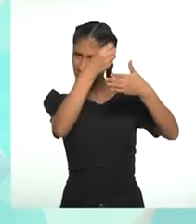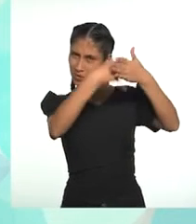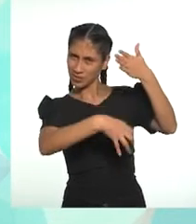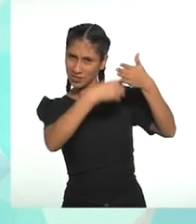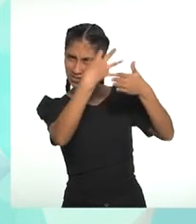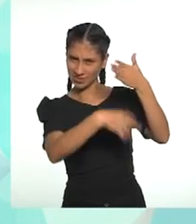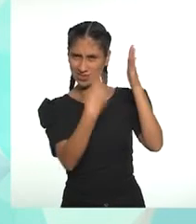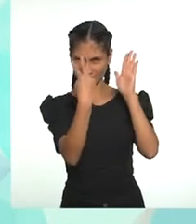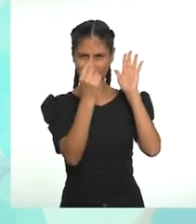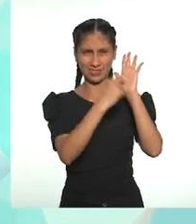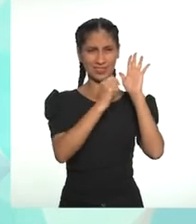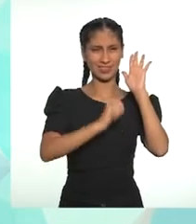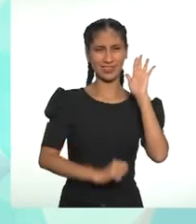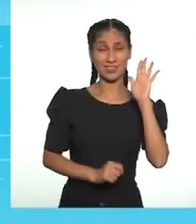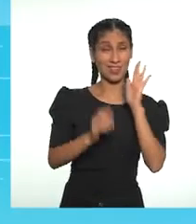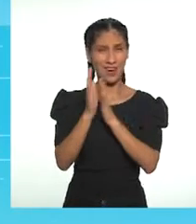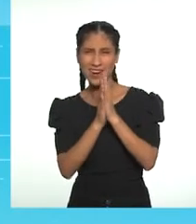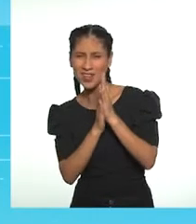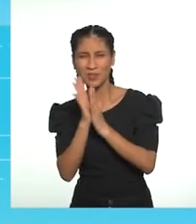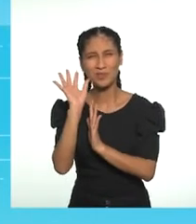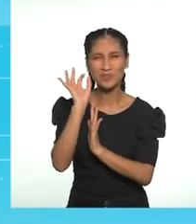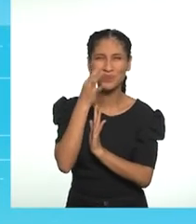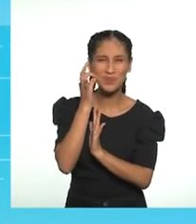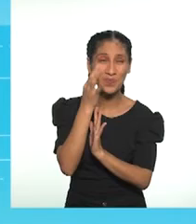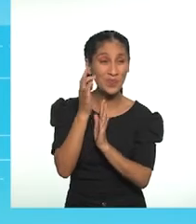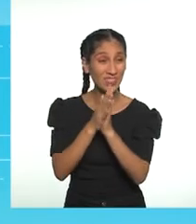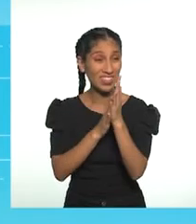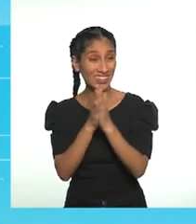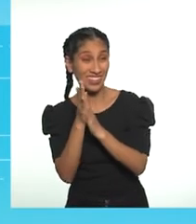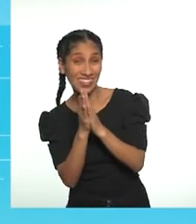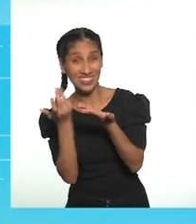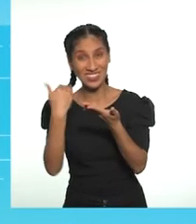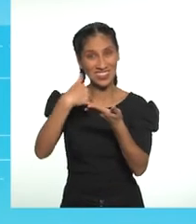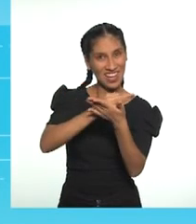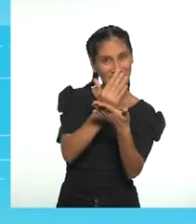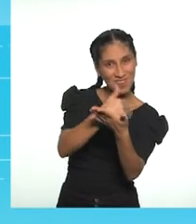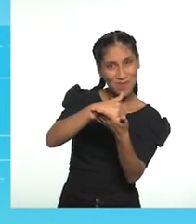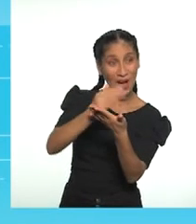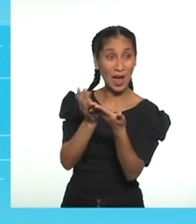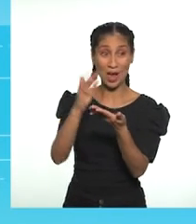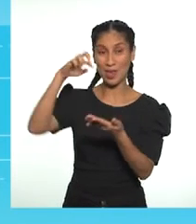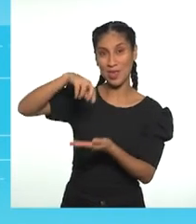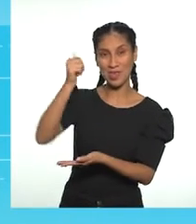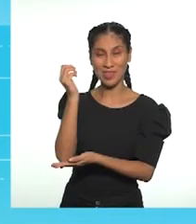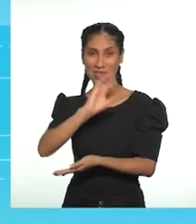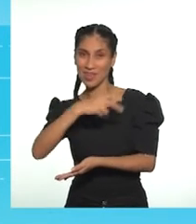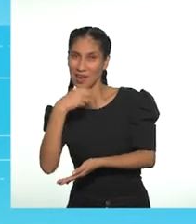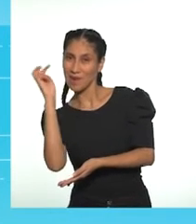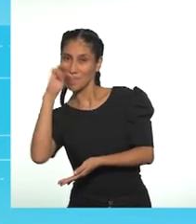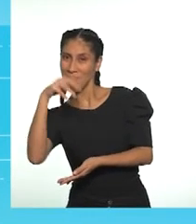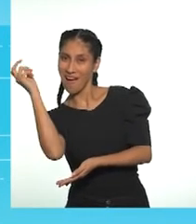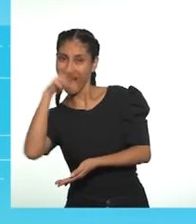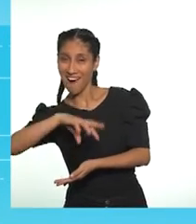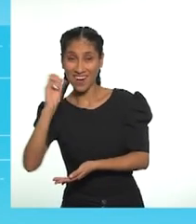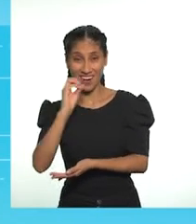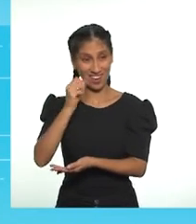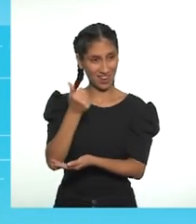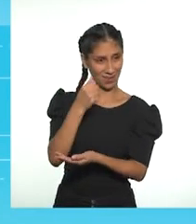los siguientes textos? Veamos. ¡Ay, qué rico! Es la receta para hacer una rica